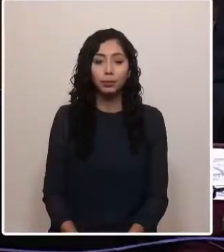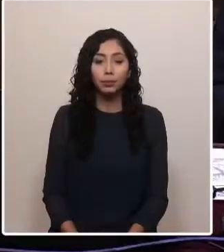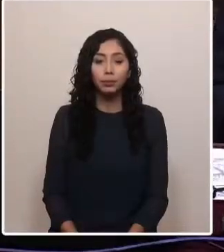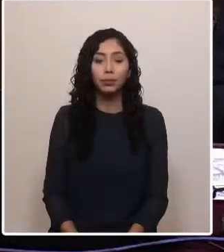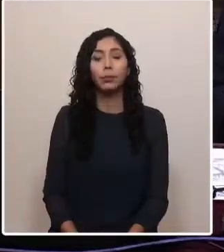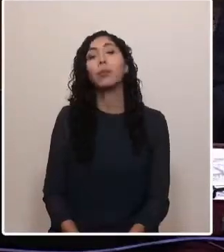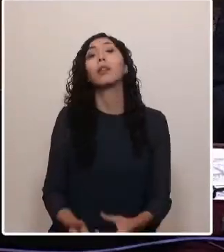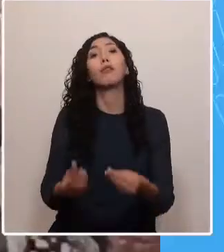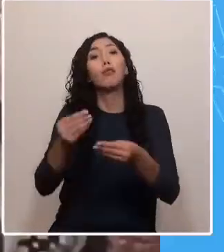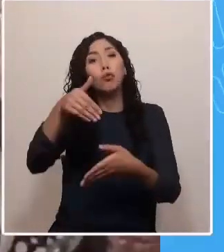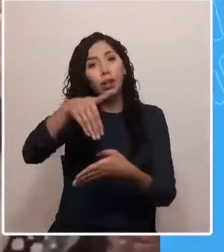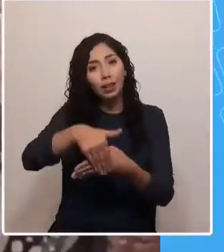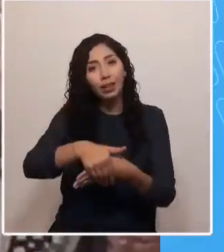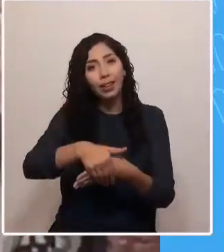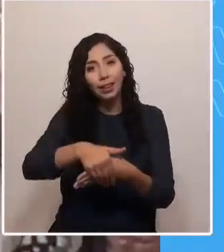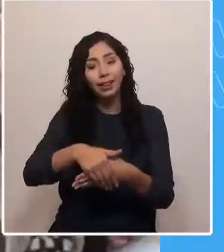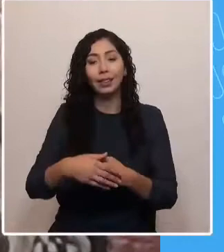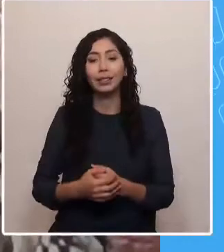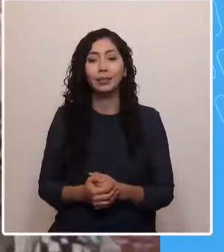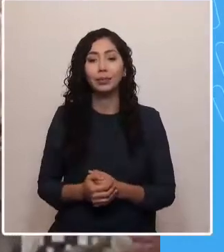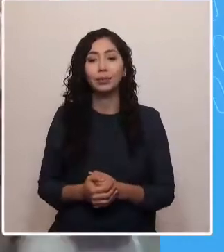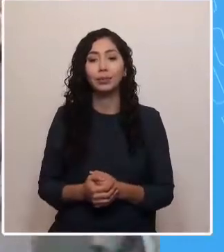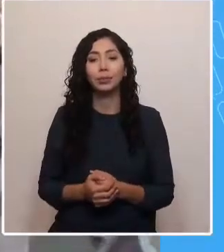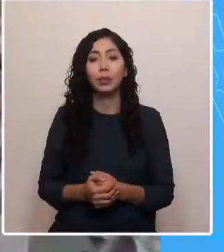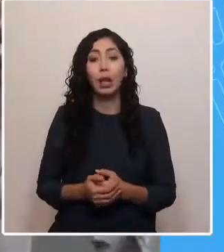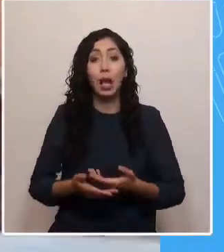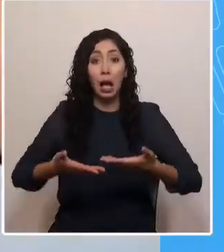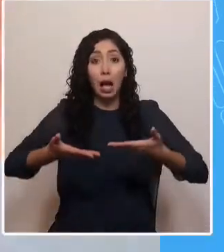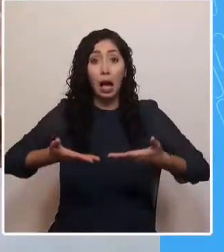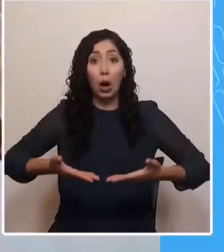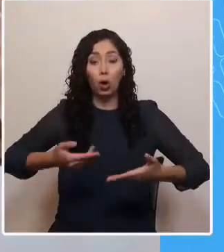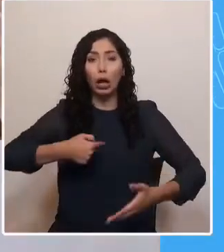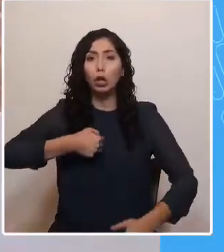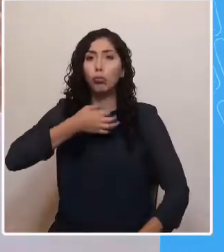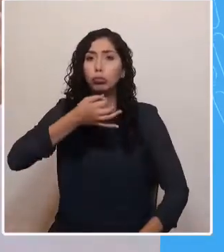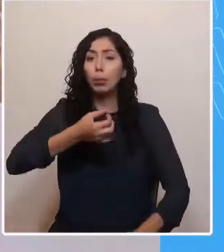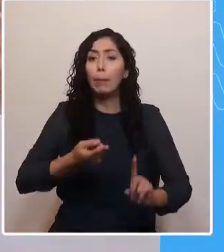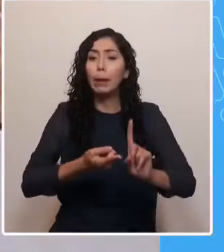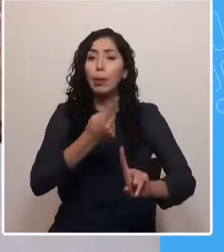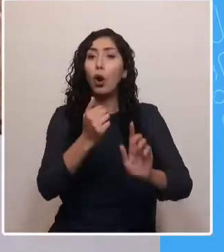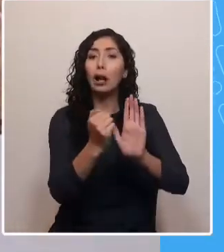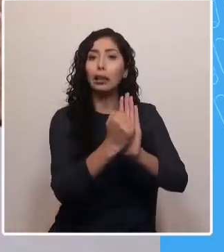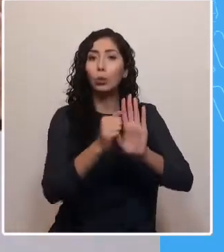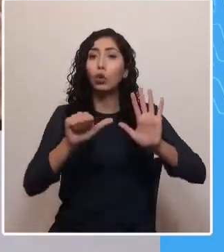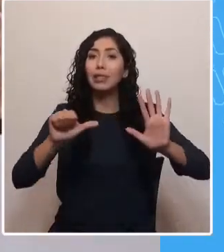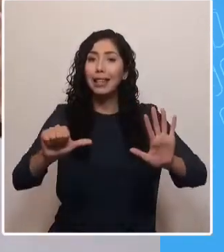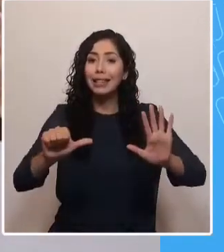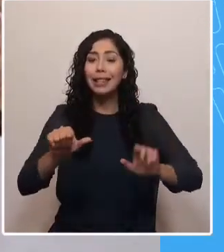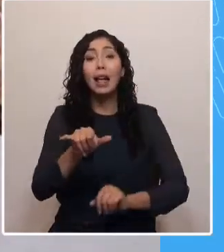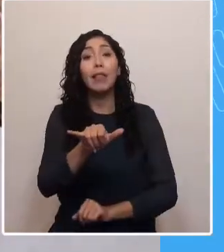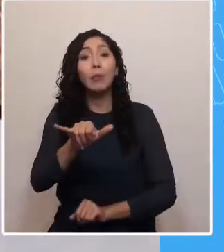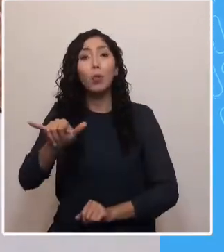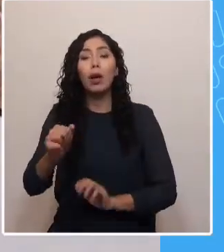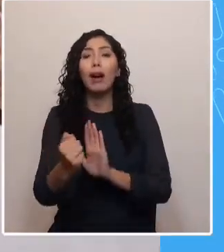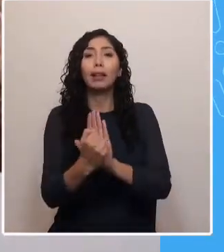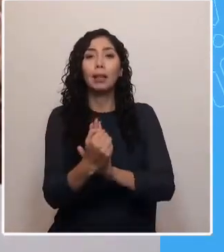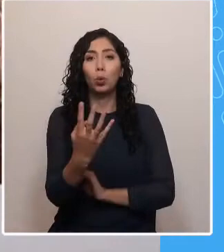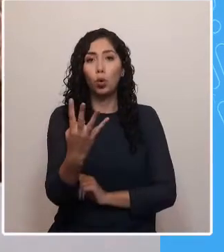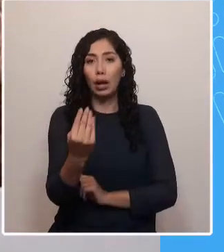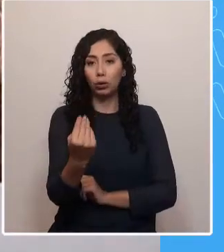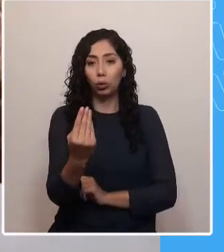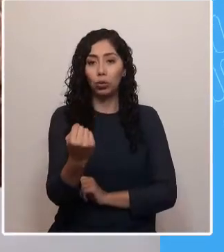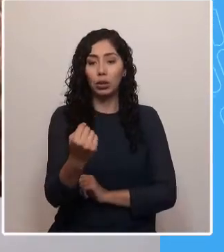Muy buenas tardes. En esta ocasión me referiré primero al artículo 6 y luego al artículo 14.